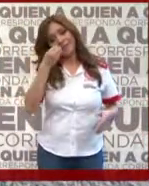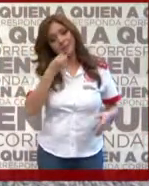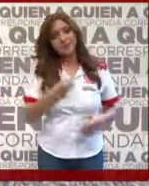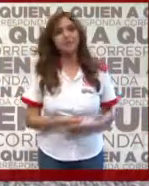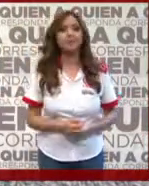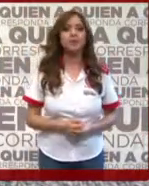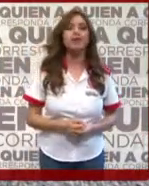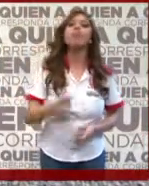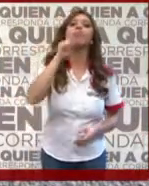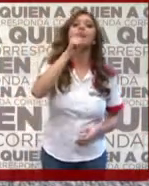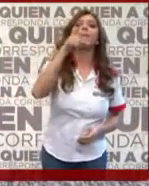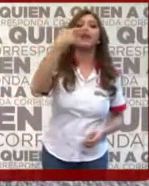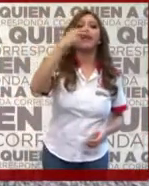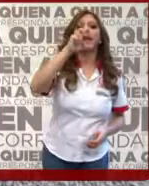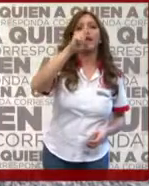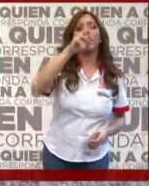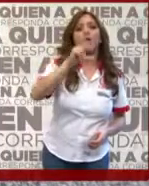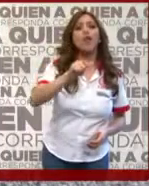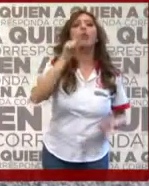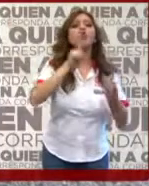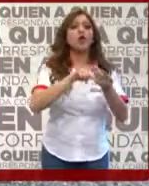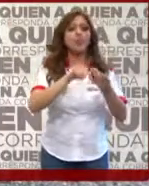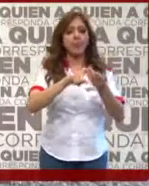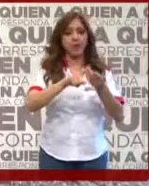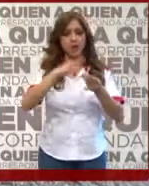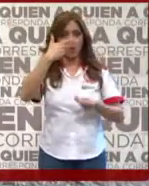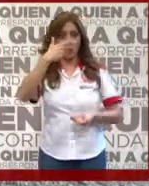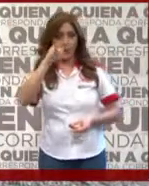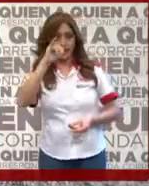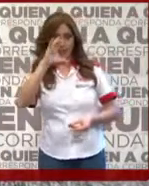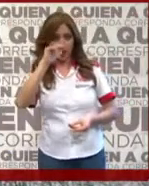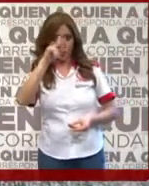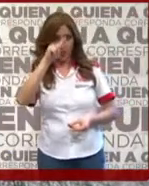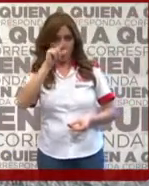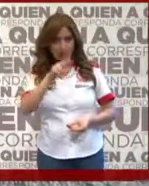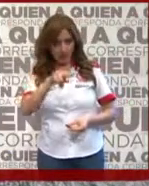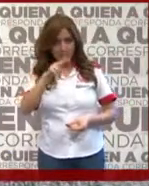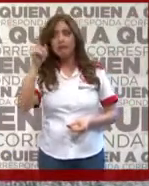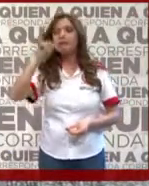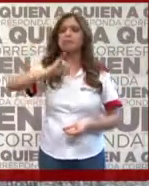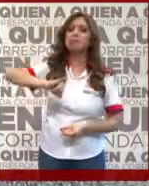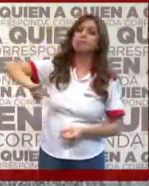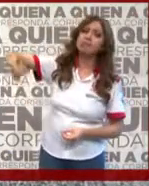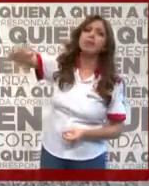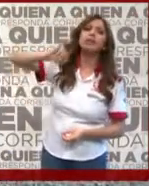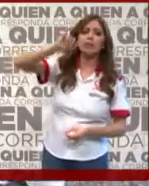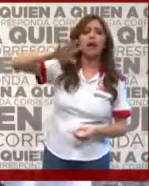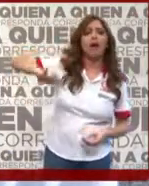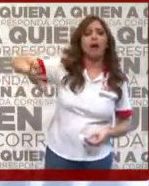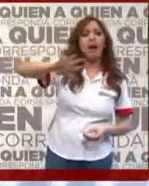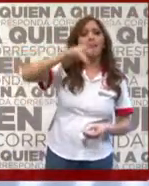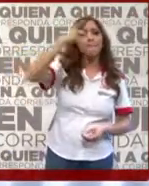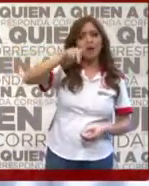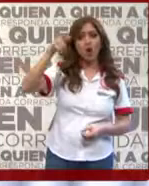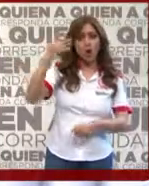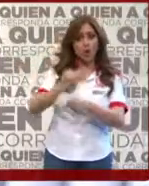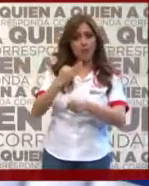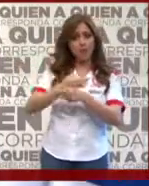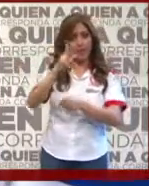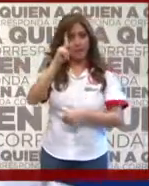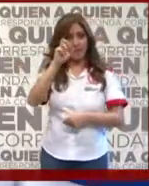Oye, estamos también en la herradura. Estamos ahí en Whisky Lucan. Ese sí me queda lejos. En Bosque de Minas 33. Está muy bonita la unidad, pero aquí Pedregal la abrimos